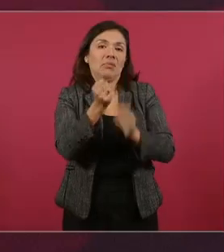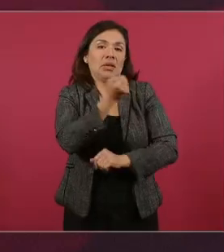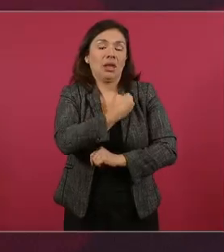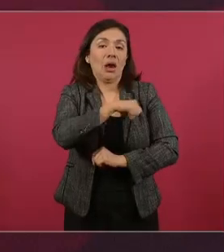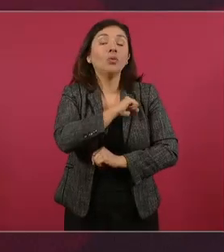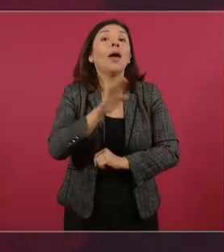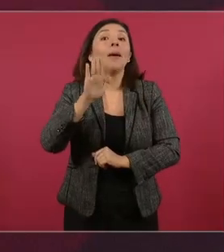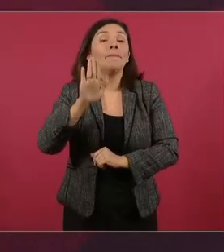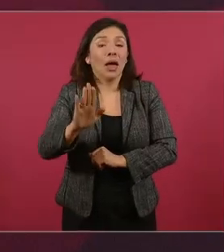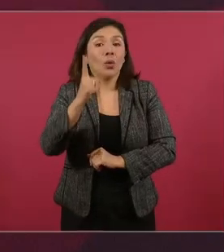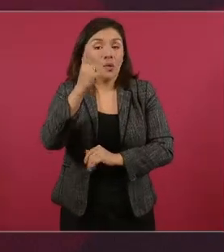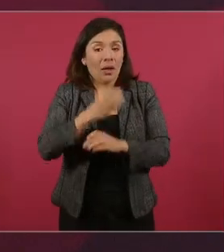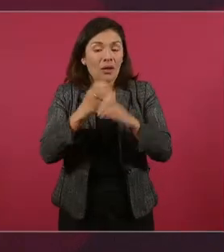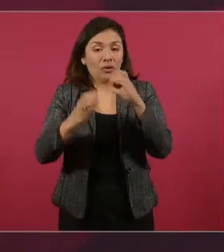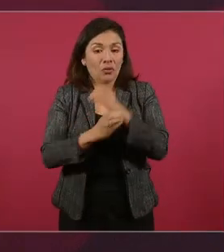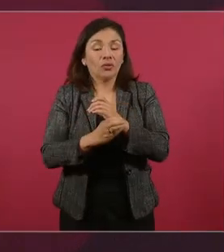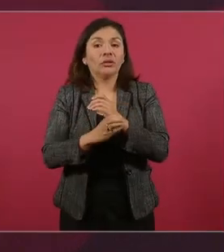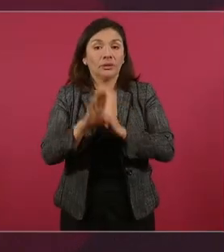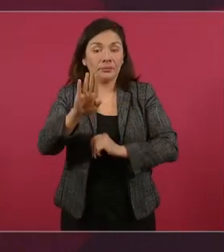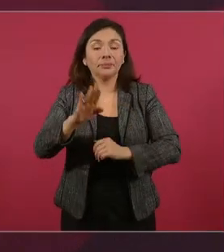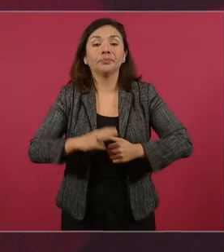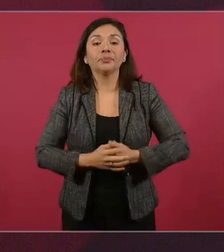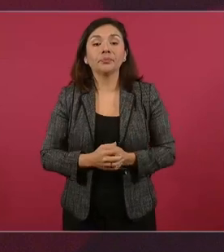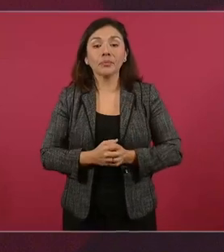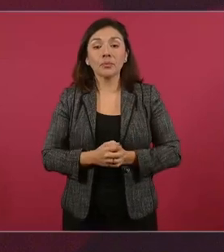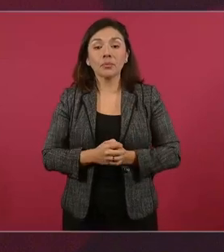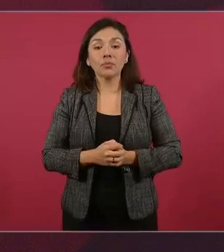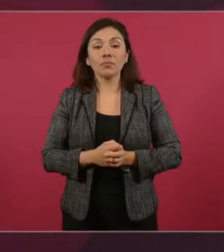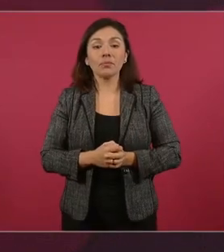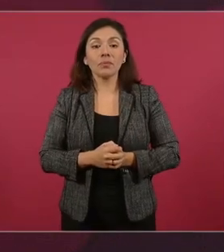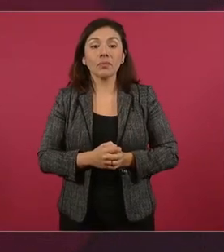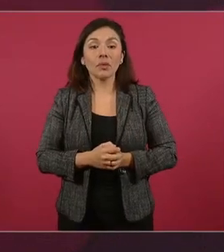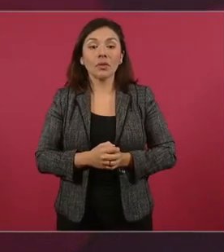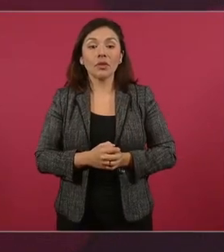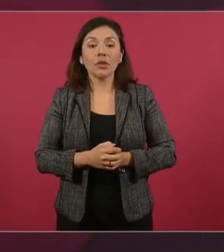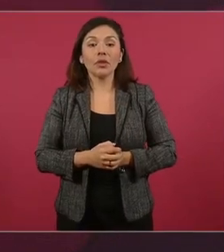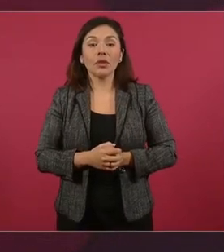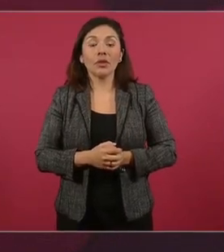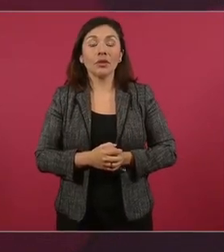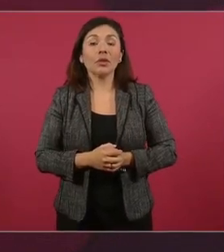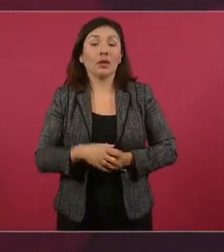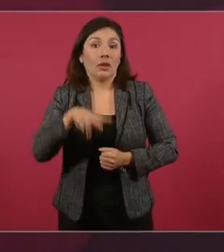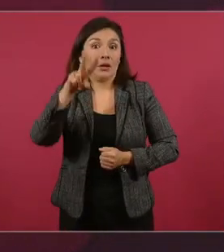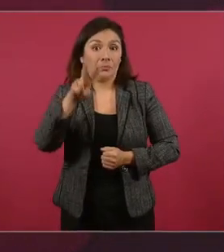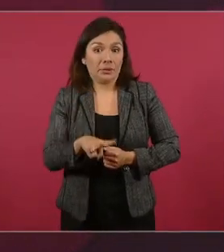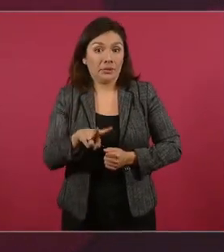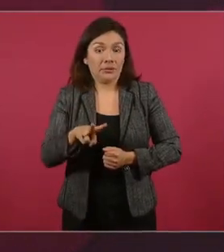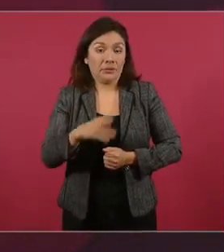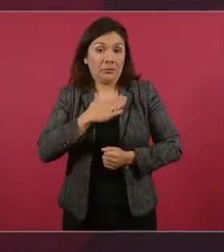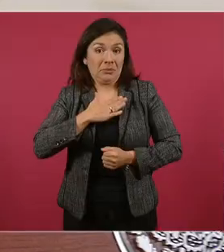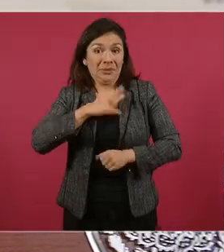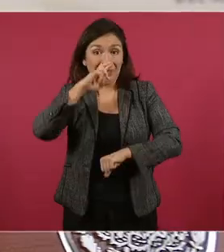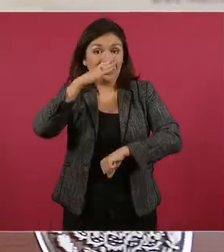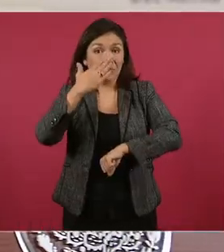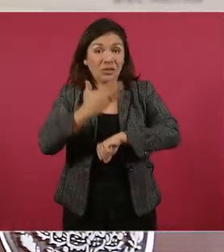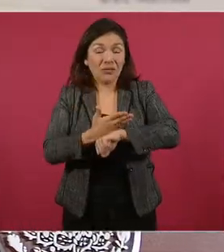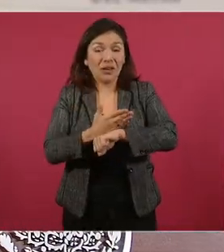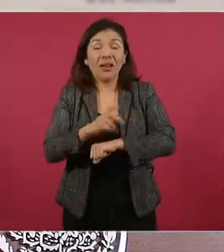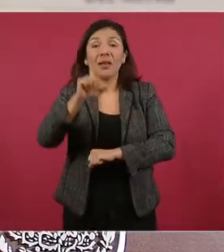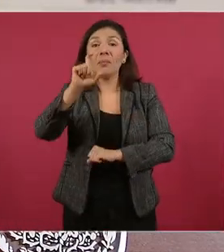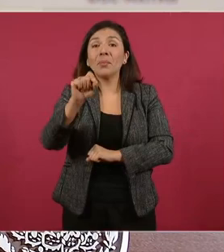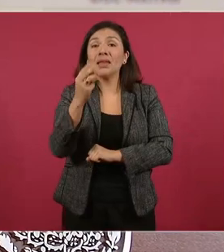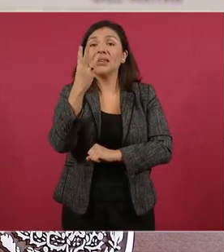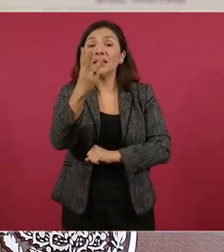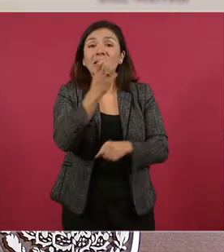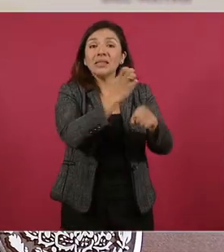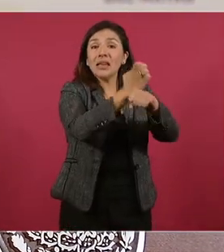Aclaro también, tenemos la responsabilidad directa en 23 estados,